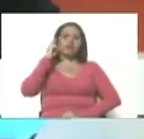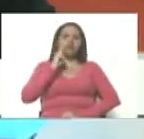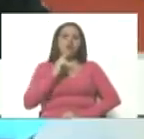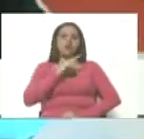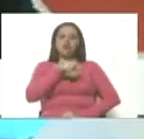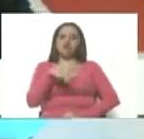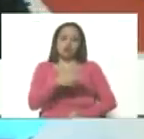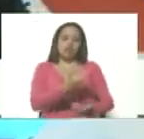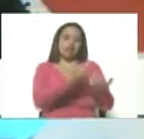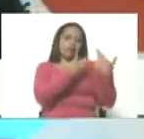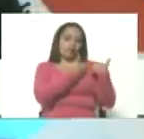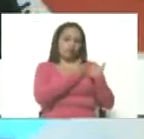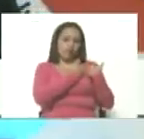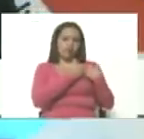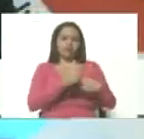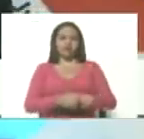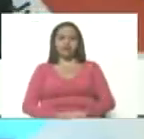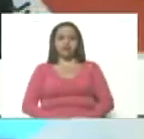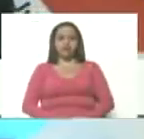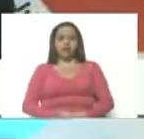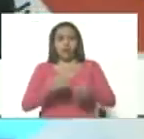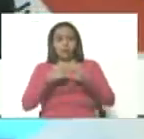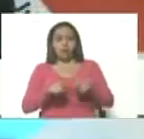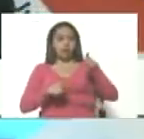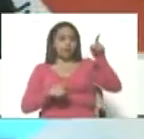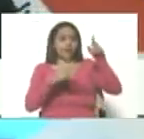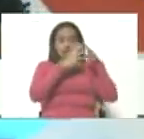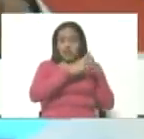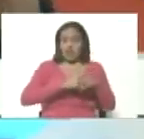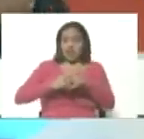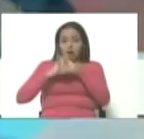somos responsables. Pero Estados Unidos